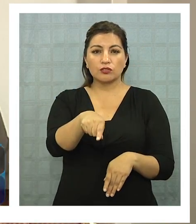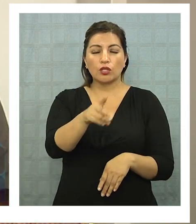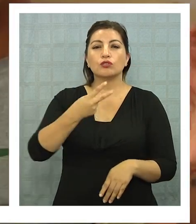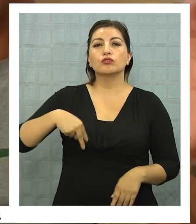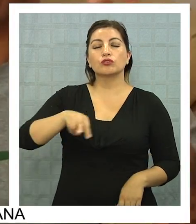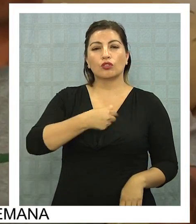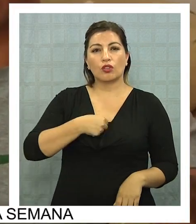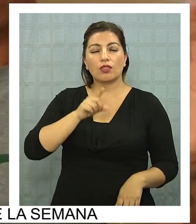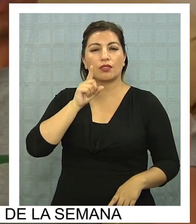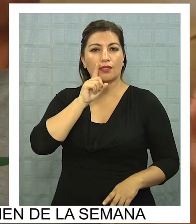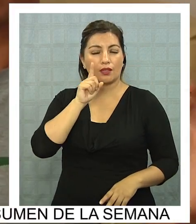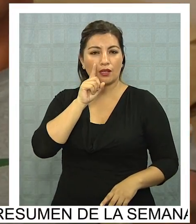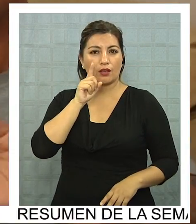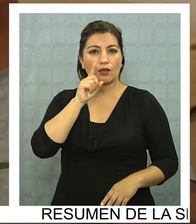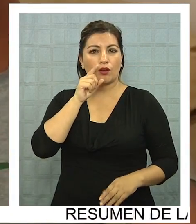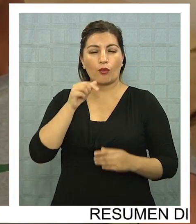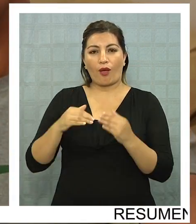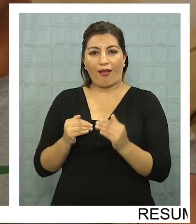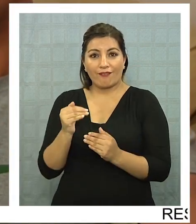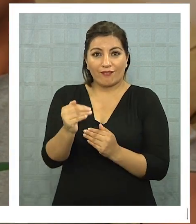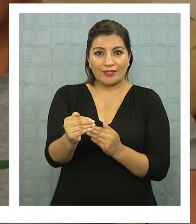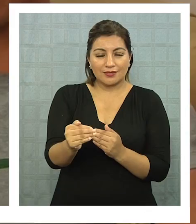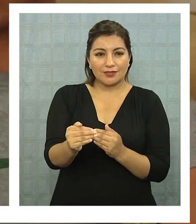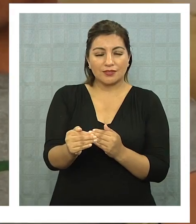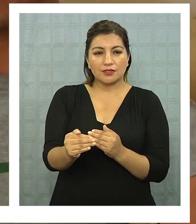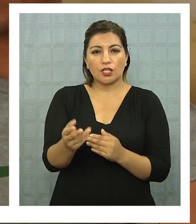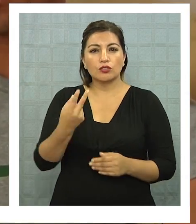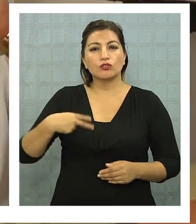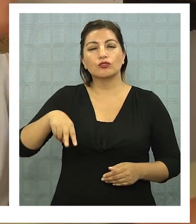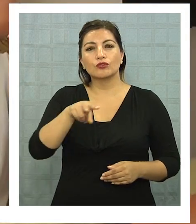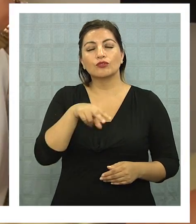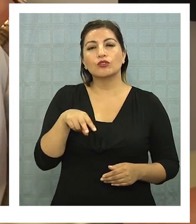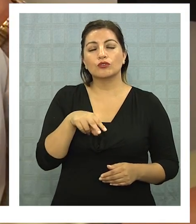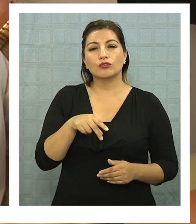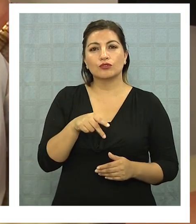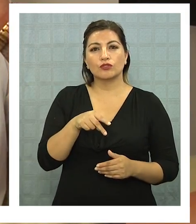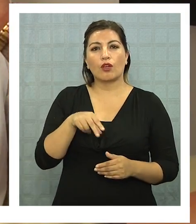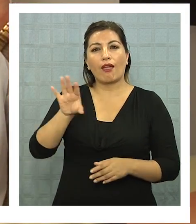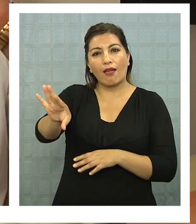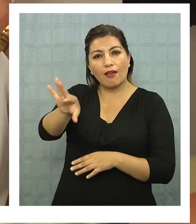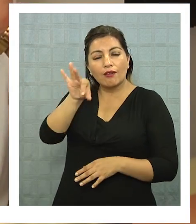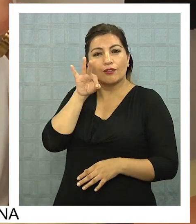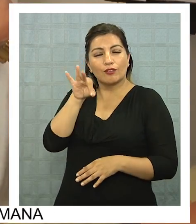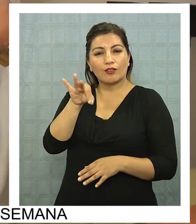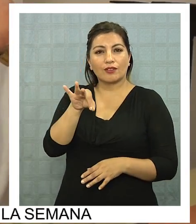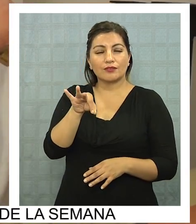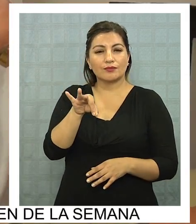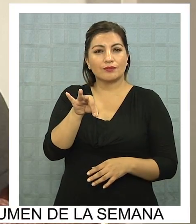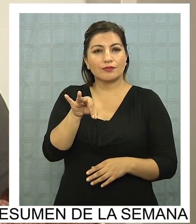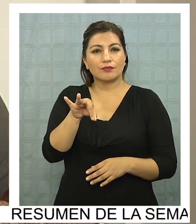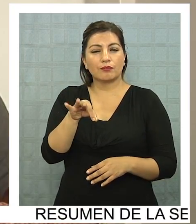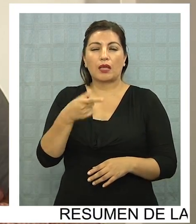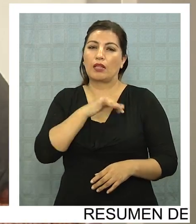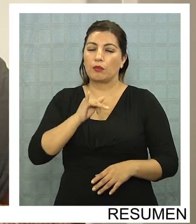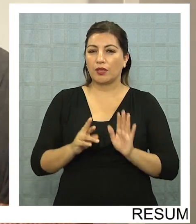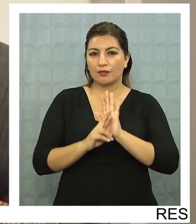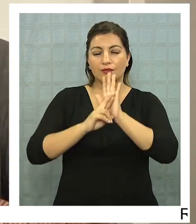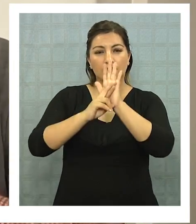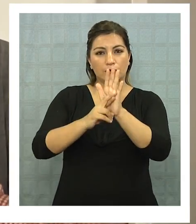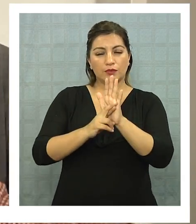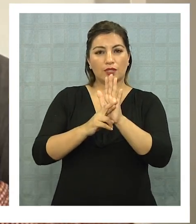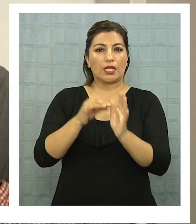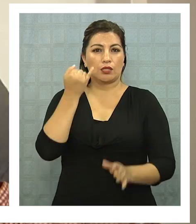tenemos una leve ventaja y fuimos los elegidos, por decirlo así, para poder